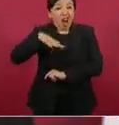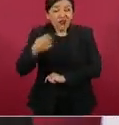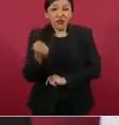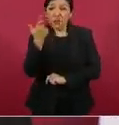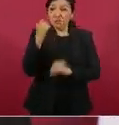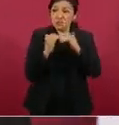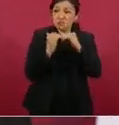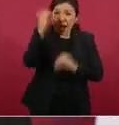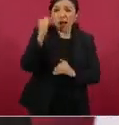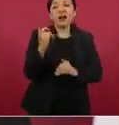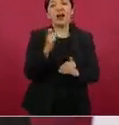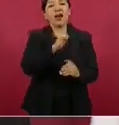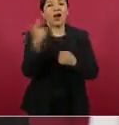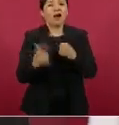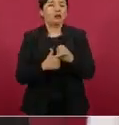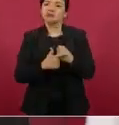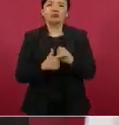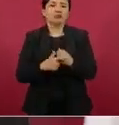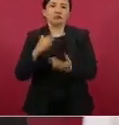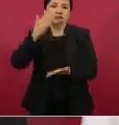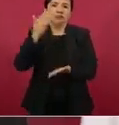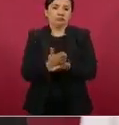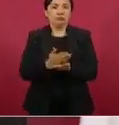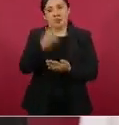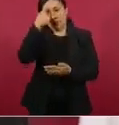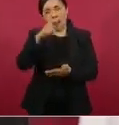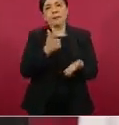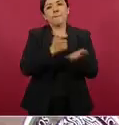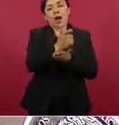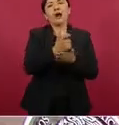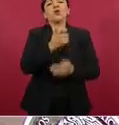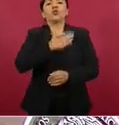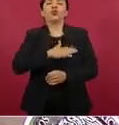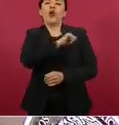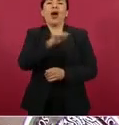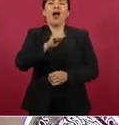aumentos en las tarifas de la luz.